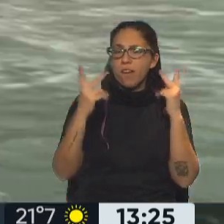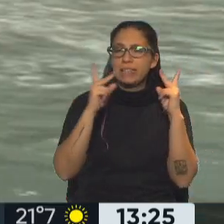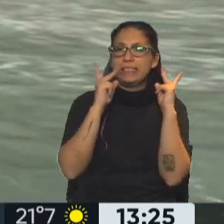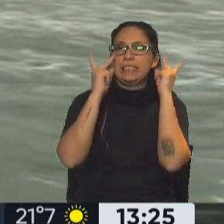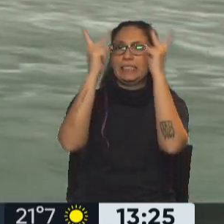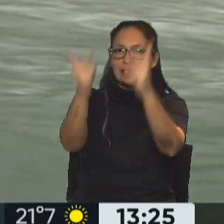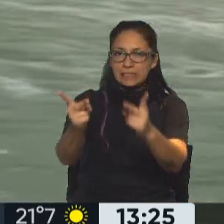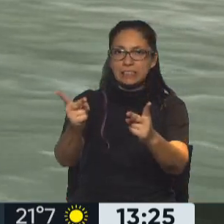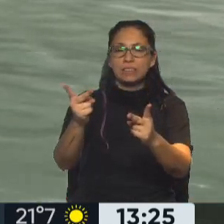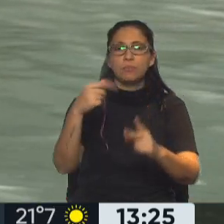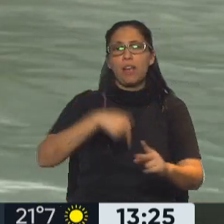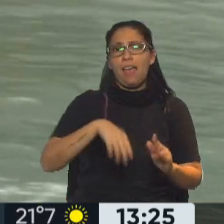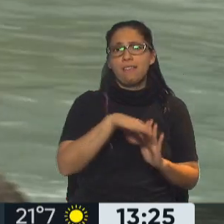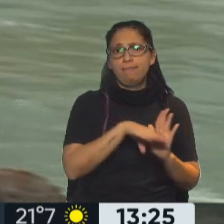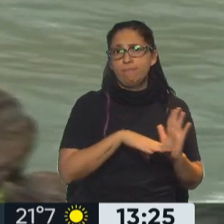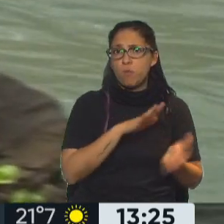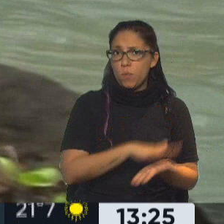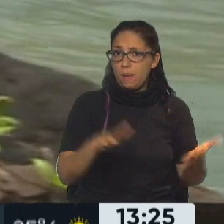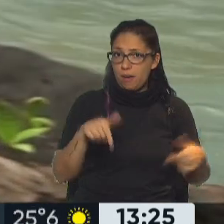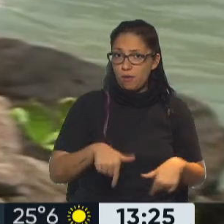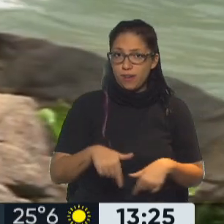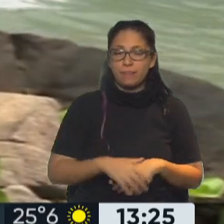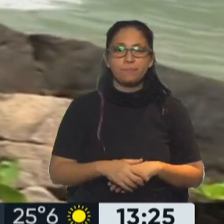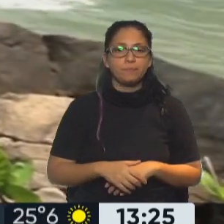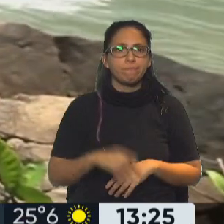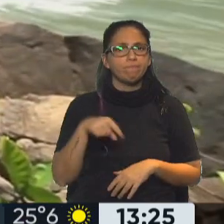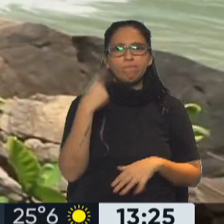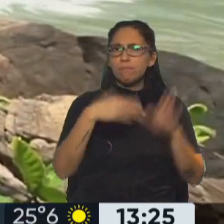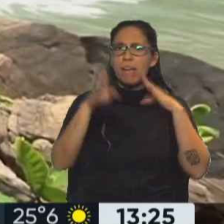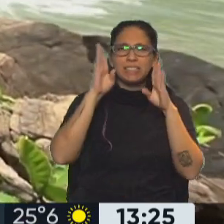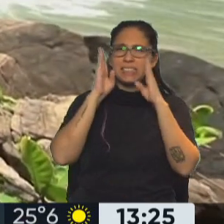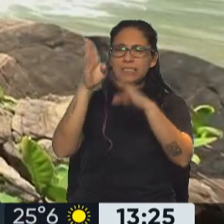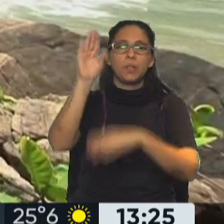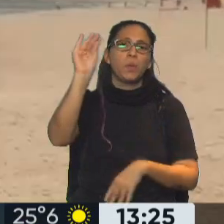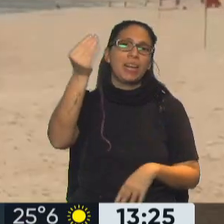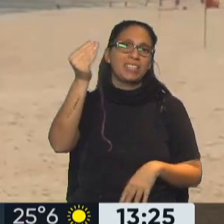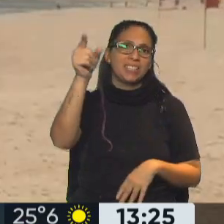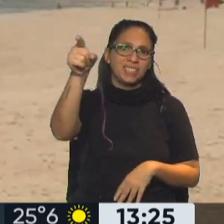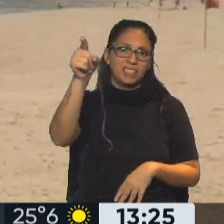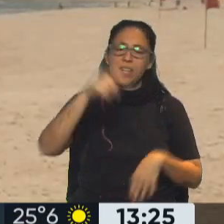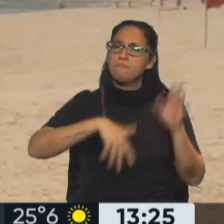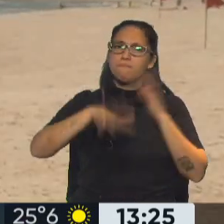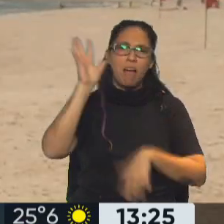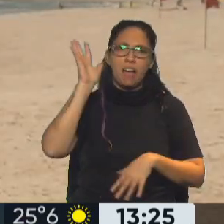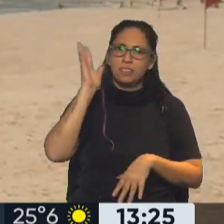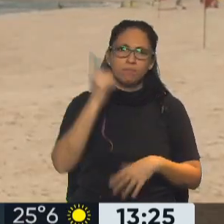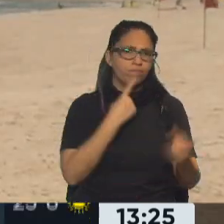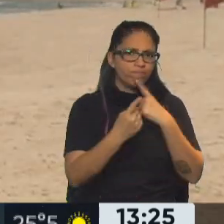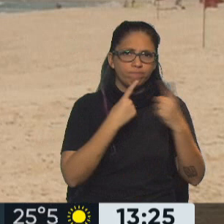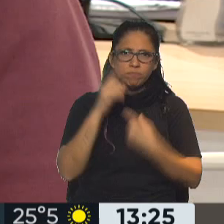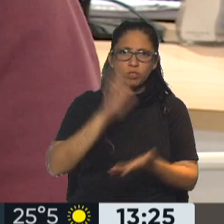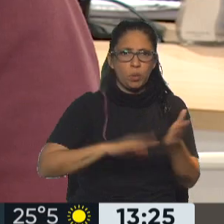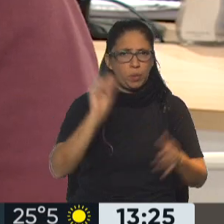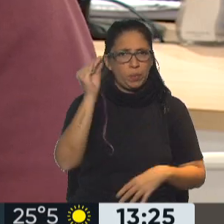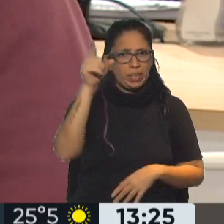nuevas estas nuevas condiciones para viajar al exterior nosotros apuntamos mucho a Brasil Brasil en esta época es uno de los destinos más consultados y sabemos